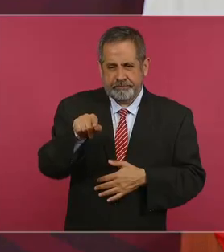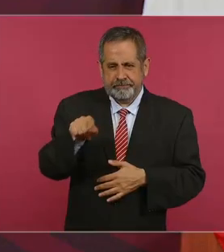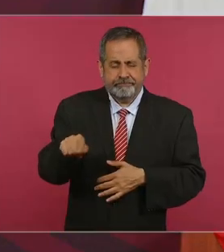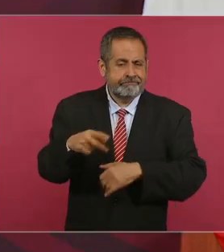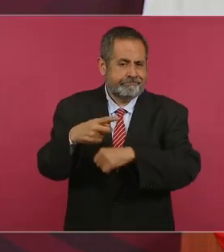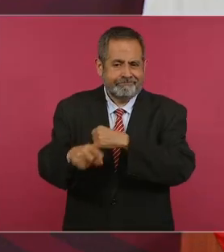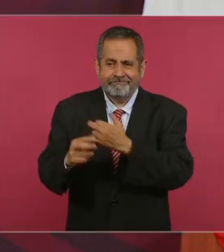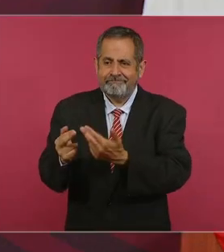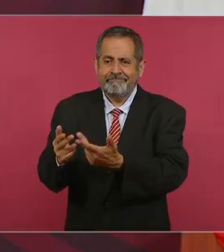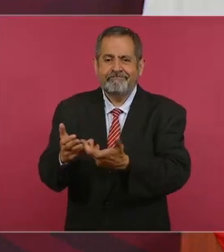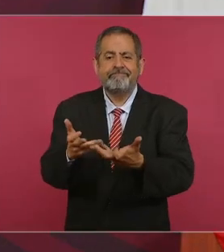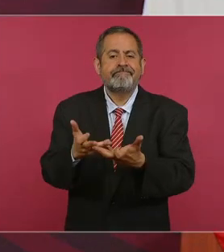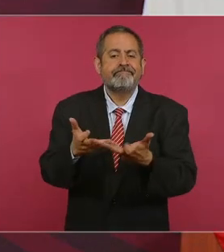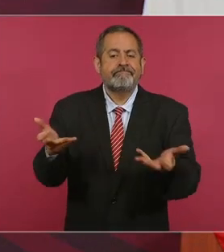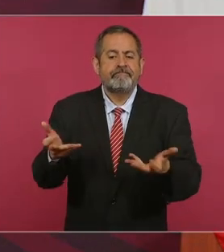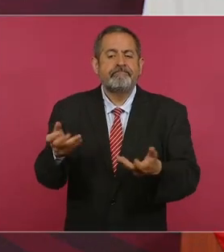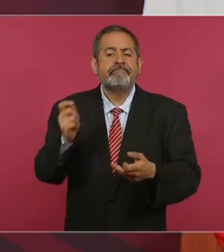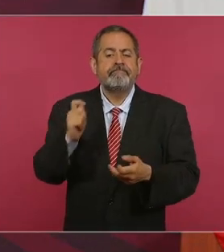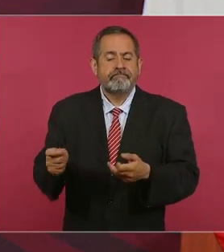muchos daños